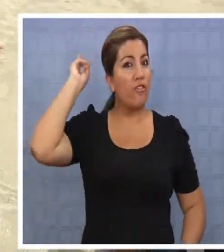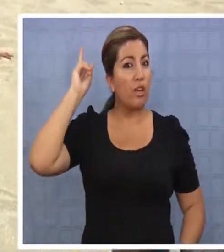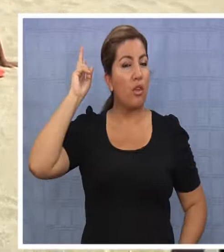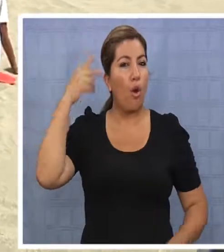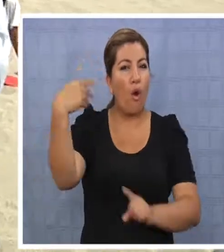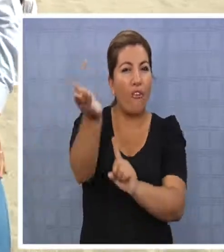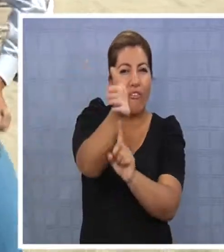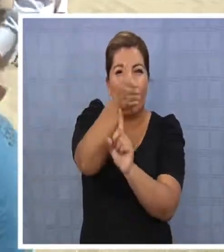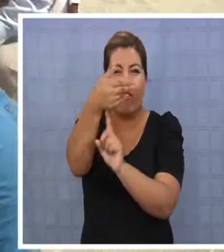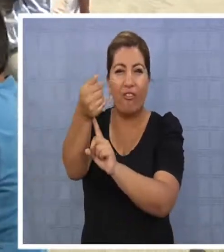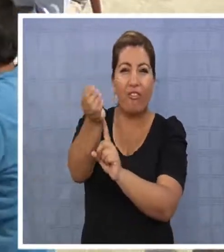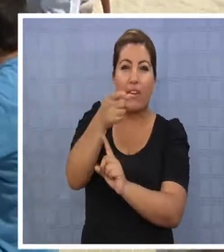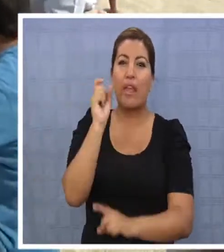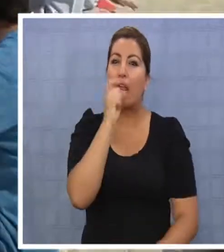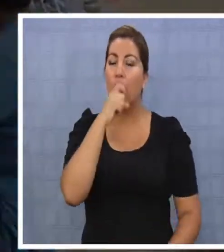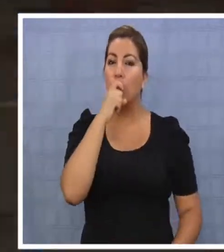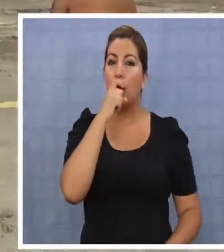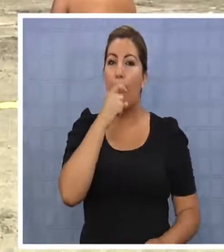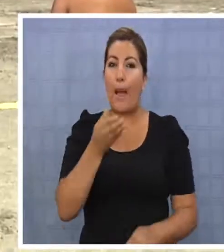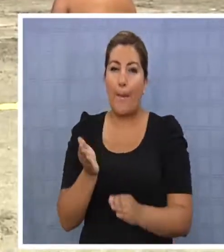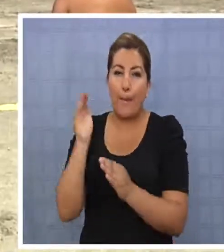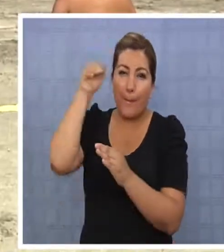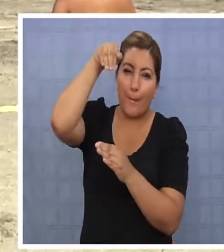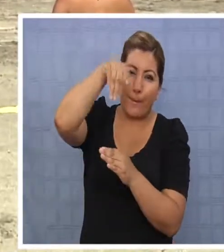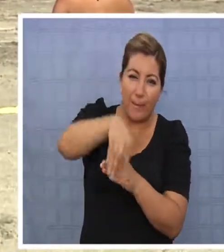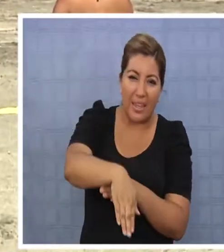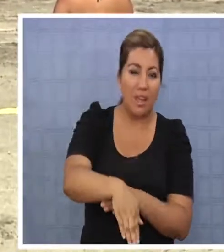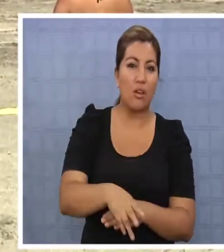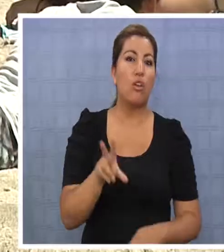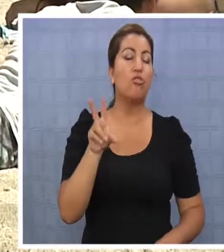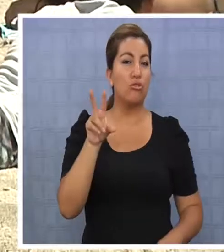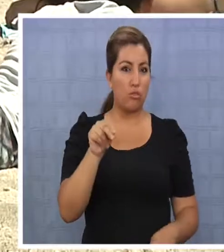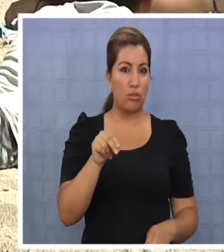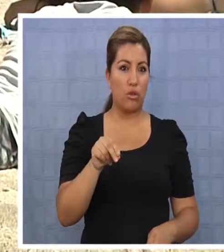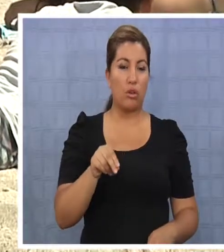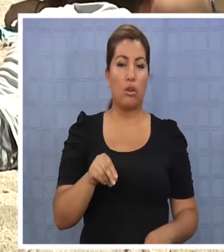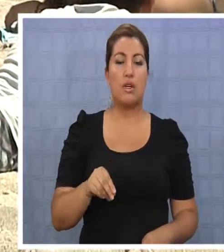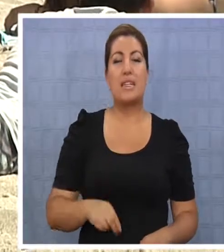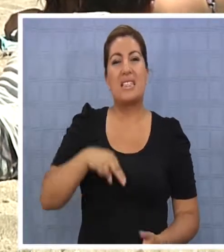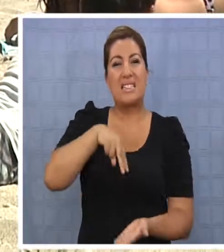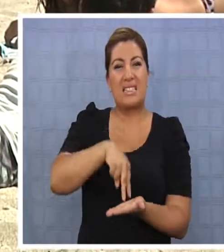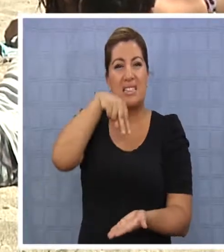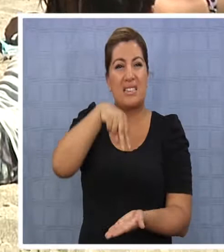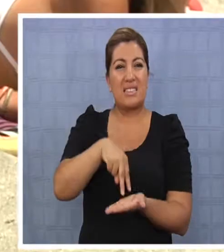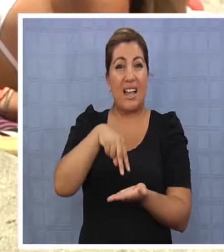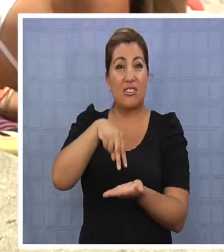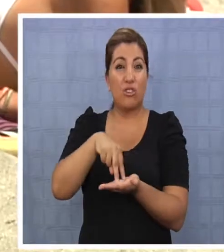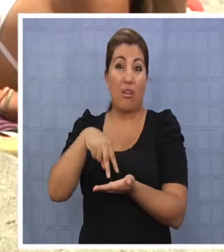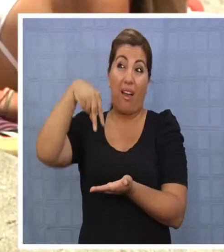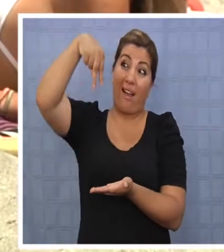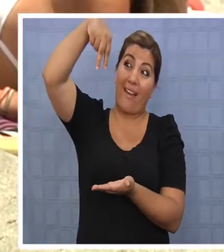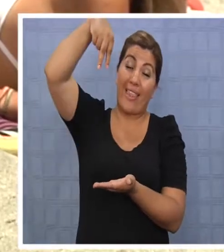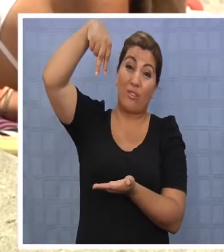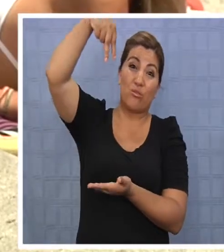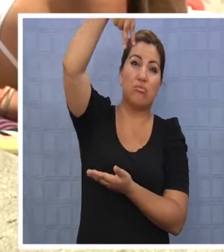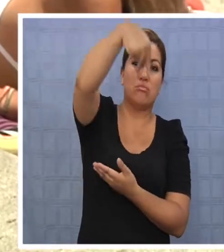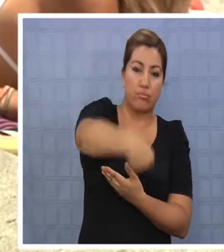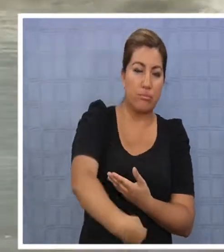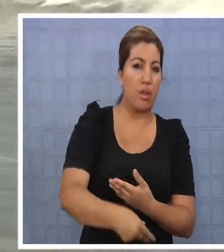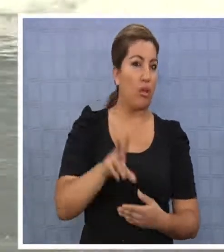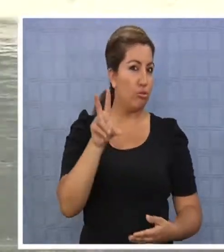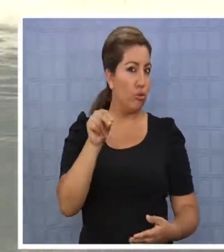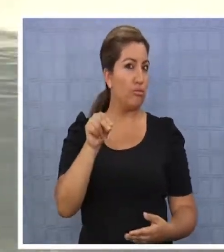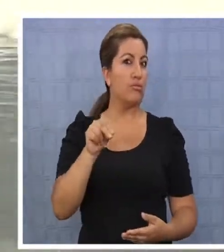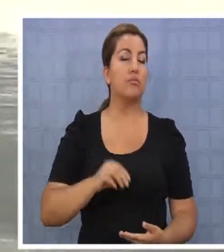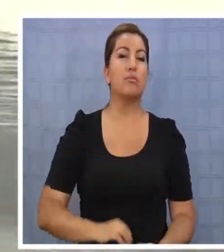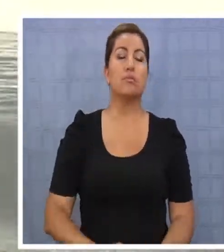prohibidos o con bandera roja, no tirarse de piquero, evitar juegos bruscos y evitar realizar saltos desde las alturas,